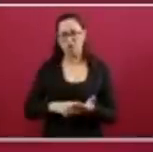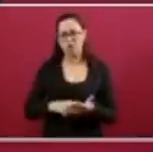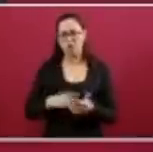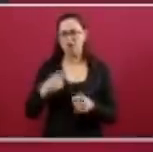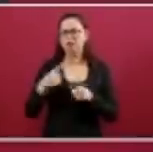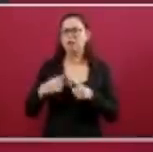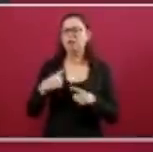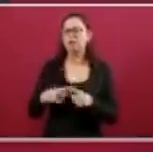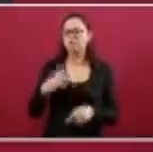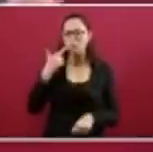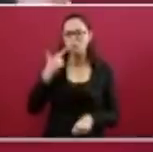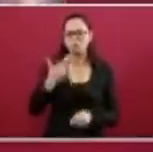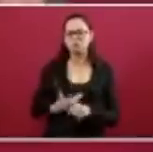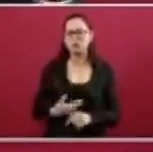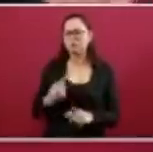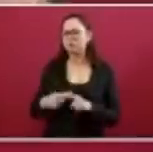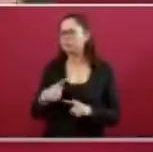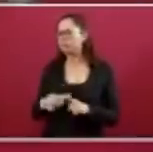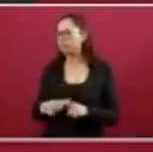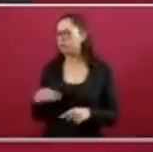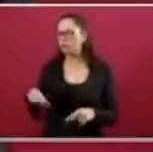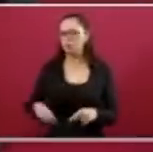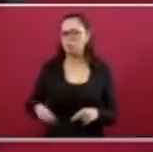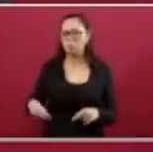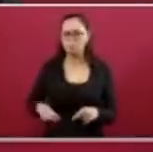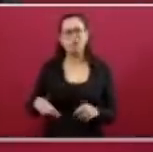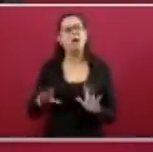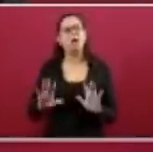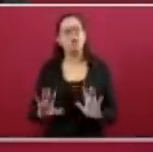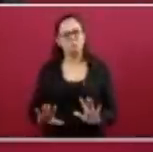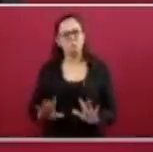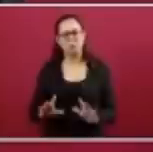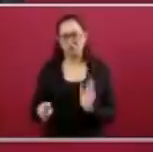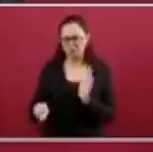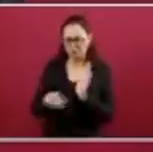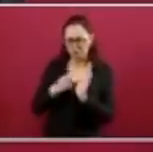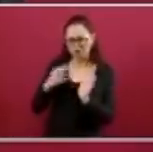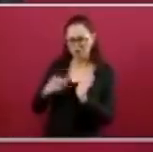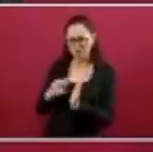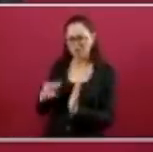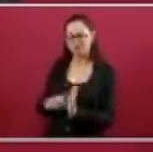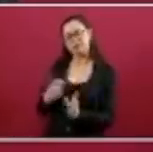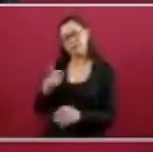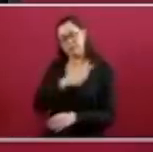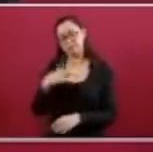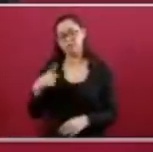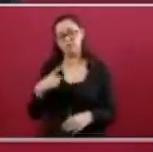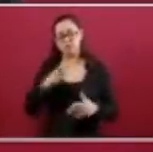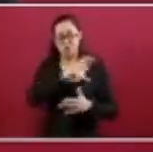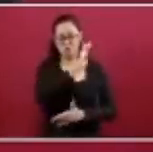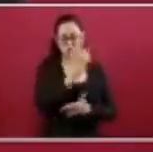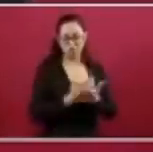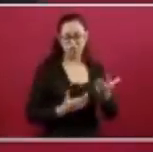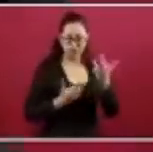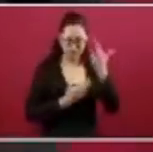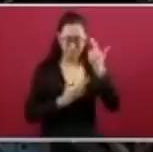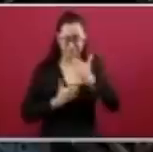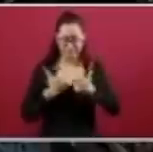los responsables de la firma y de estar pagando esas